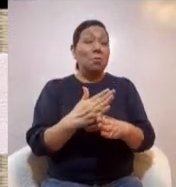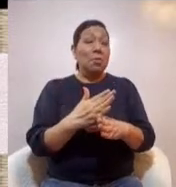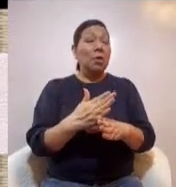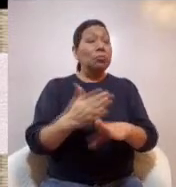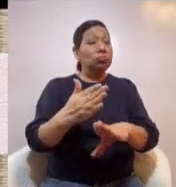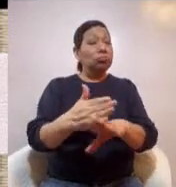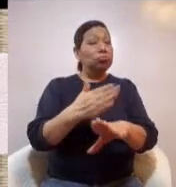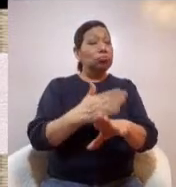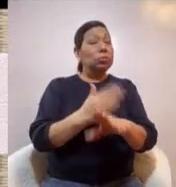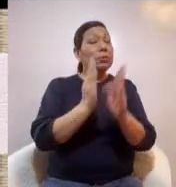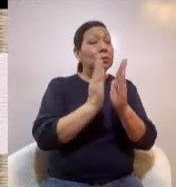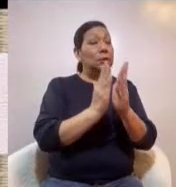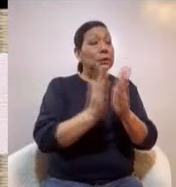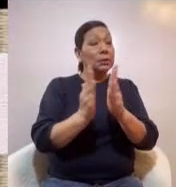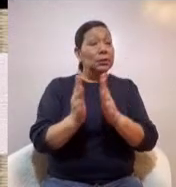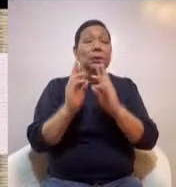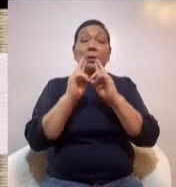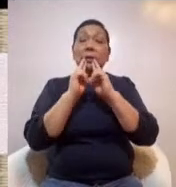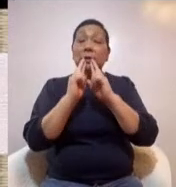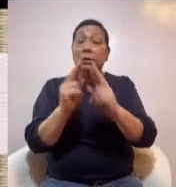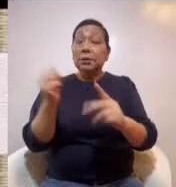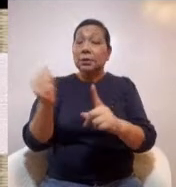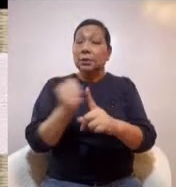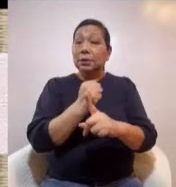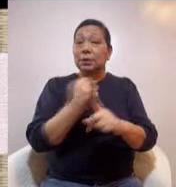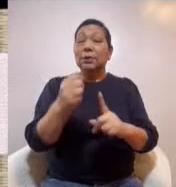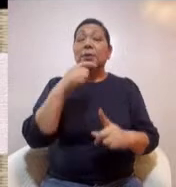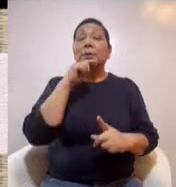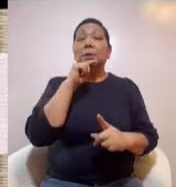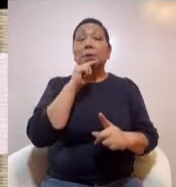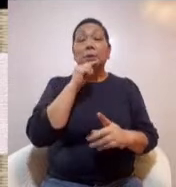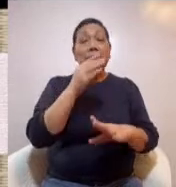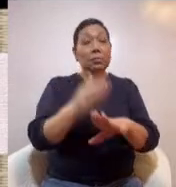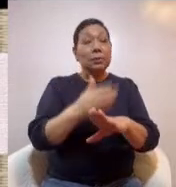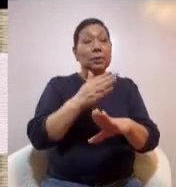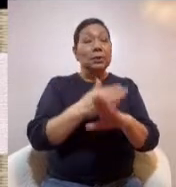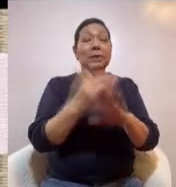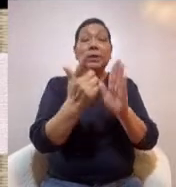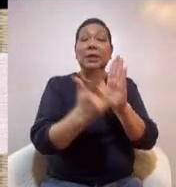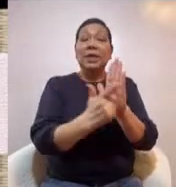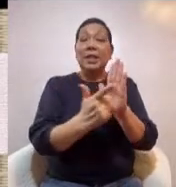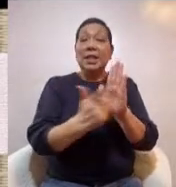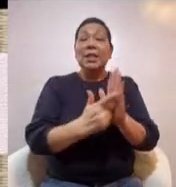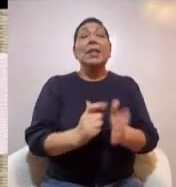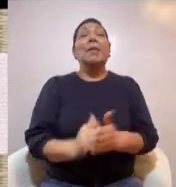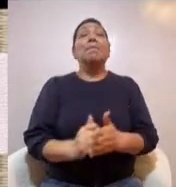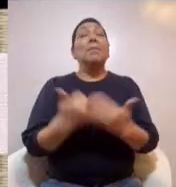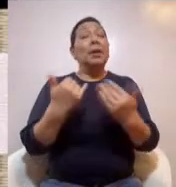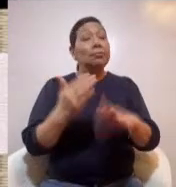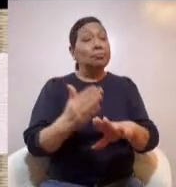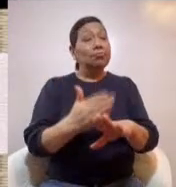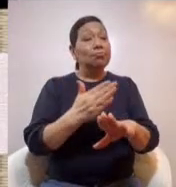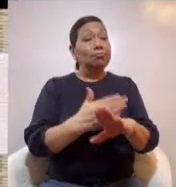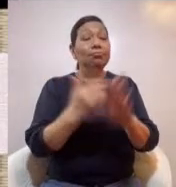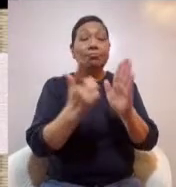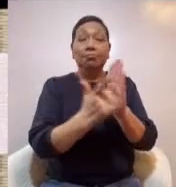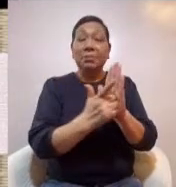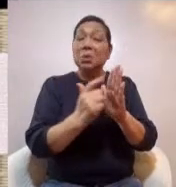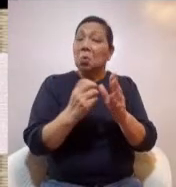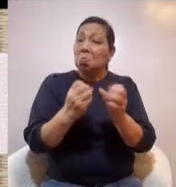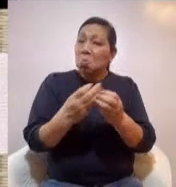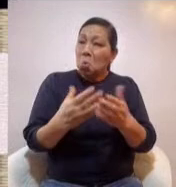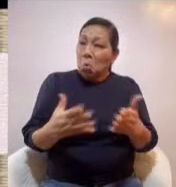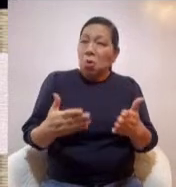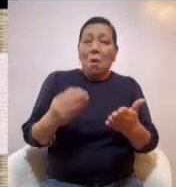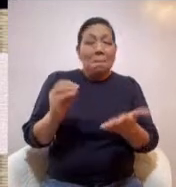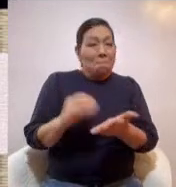categorías, digamos, es el desarrollo de estructuras para dar respuesta a la violencia contra las mujeres y el desarrollo legislativo. Ese desarrollo legislativo